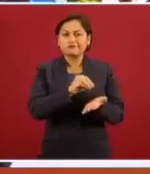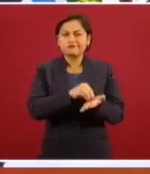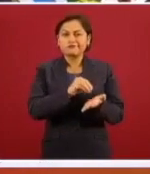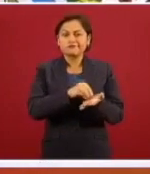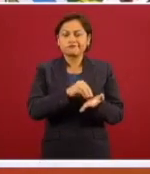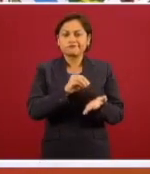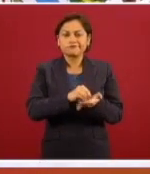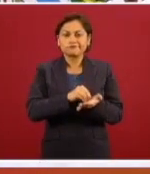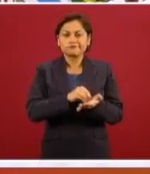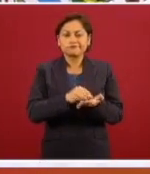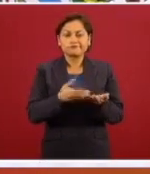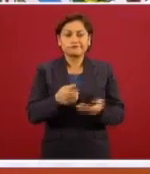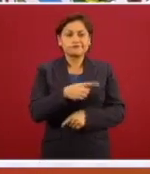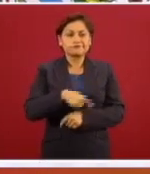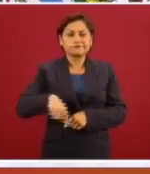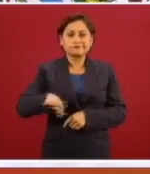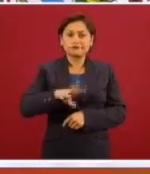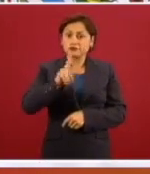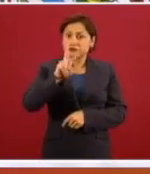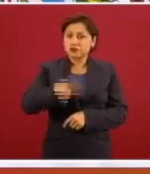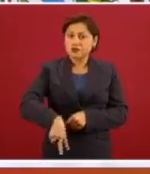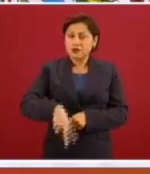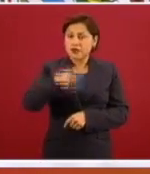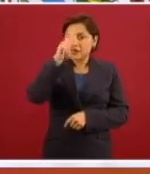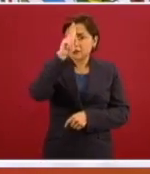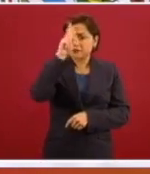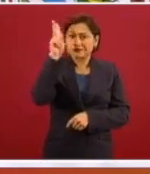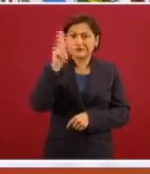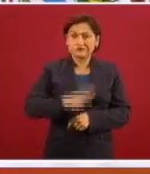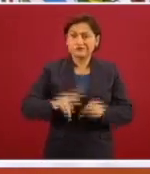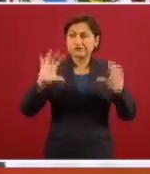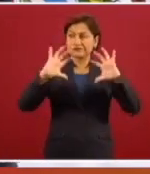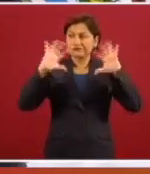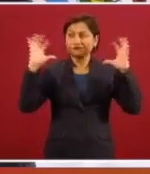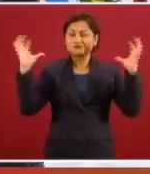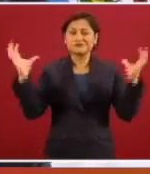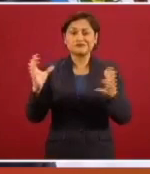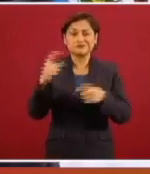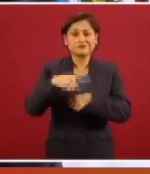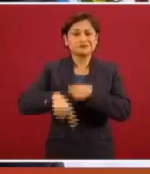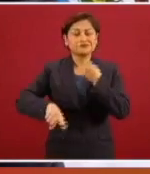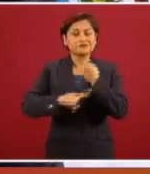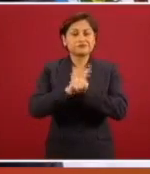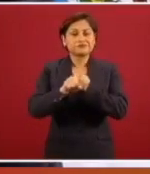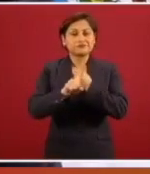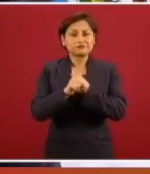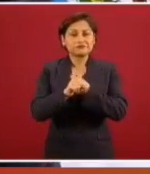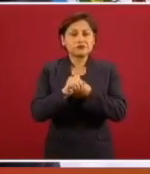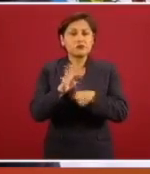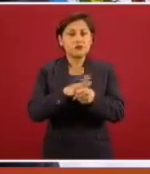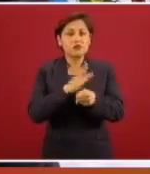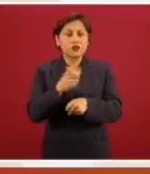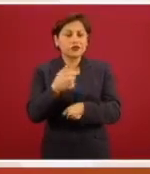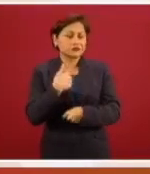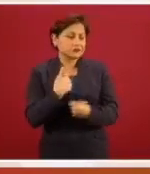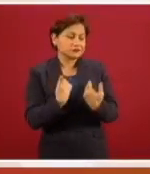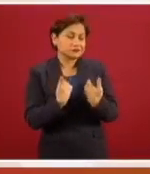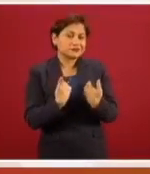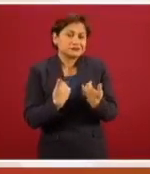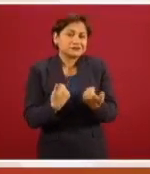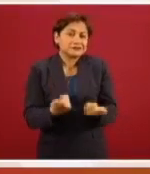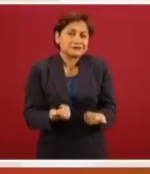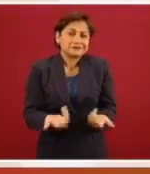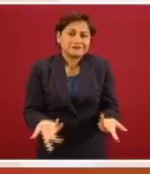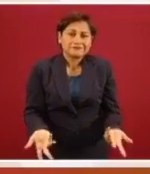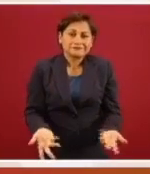crisis en el mundo, entiendo que quienes durante mucho tiempo